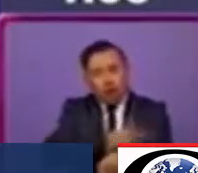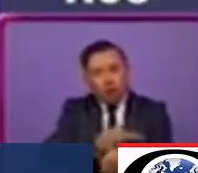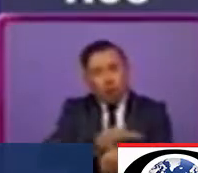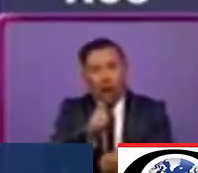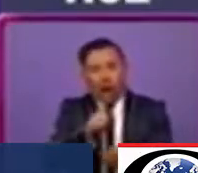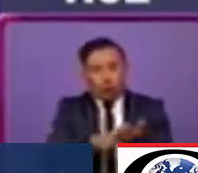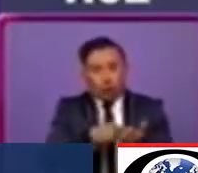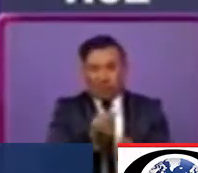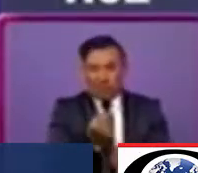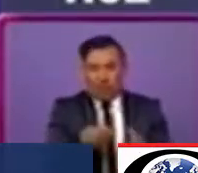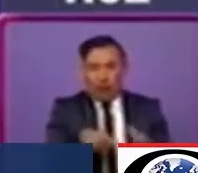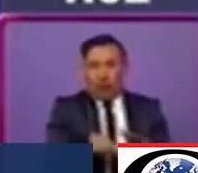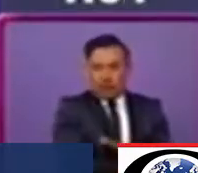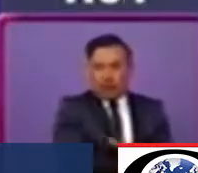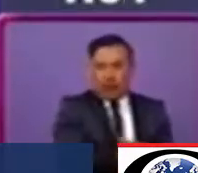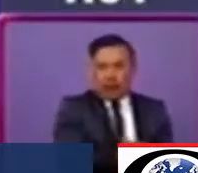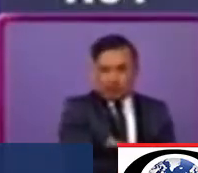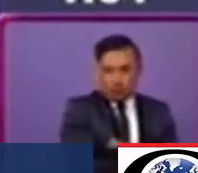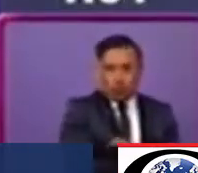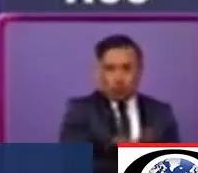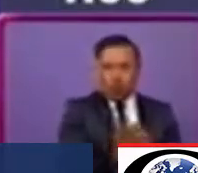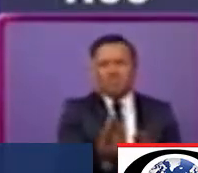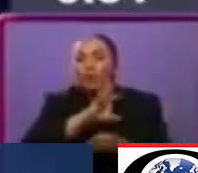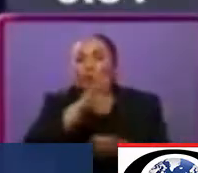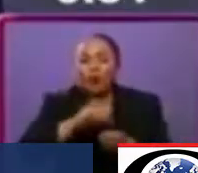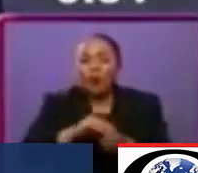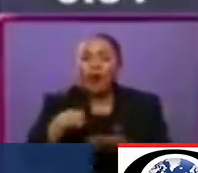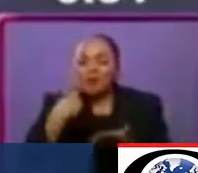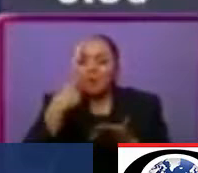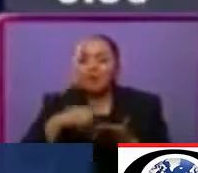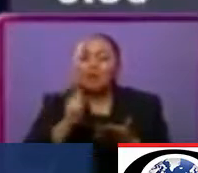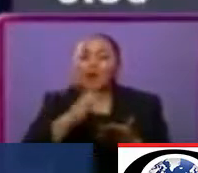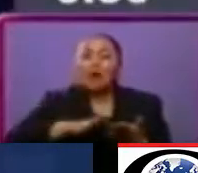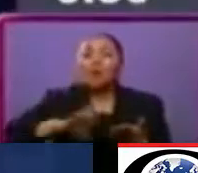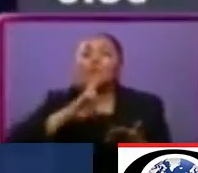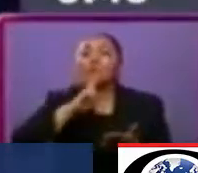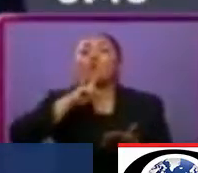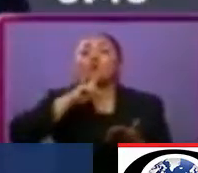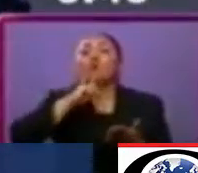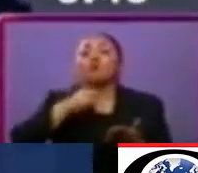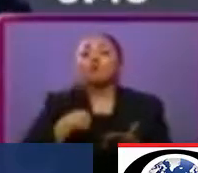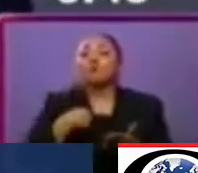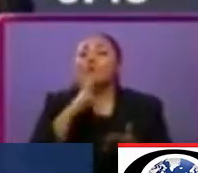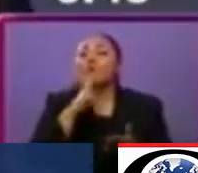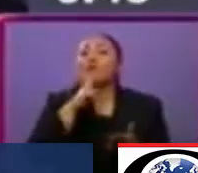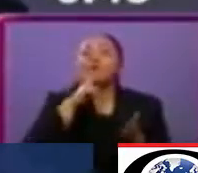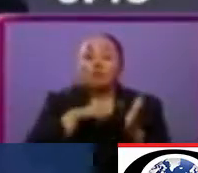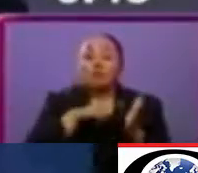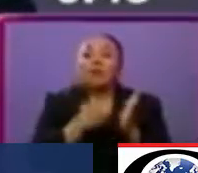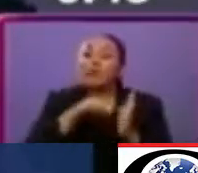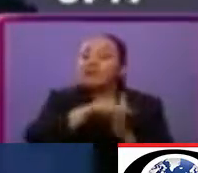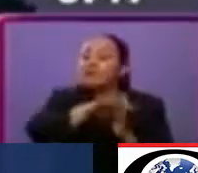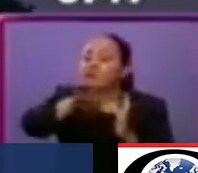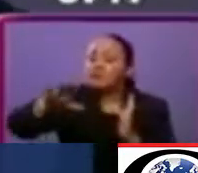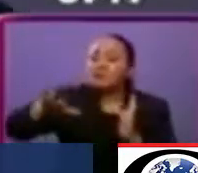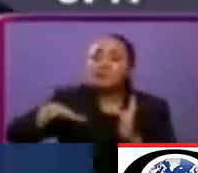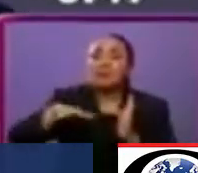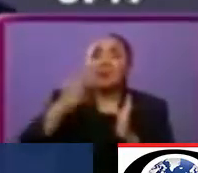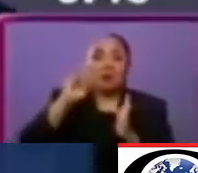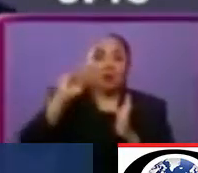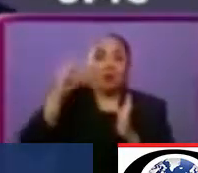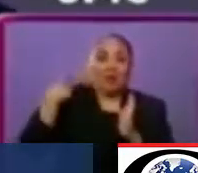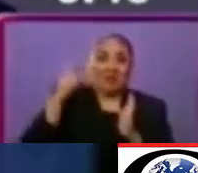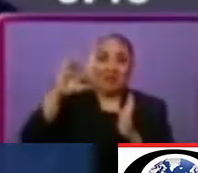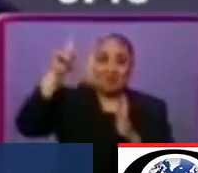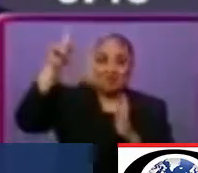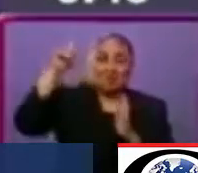Eduardo, vimos llegar a los candidatos vestidos de traje, pero sin corbata. Esto a excepción del candidato priista Alfredo del Mazo, quien llegó con un traje